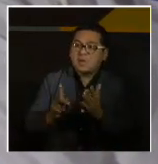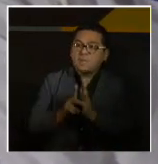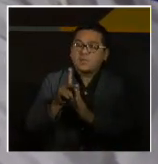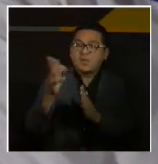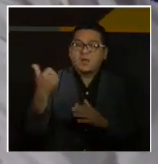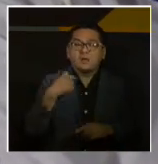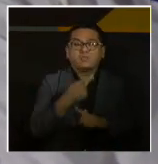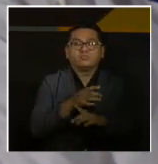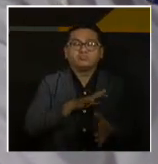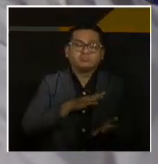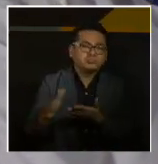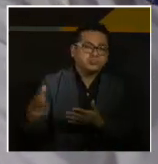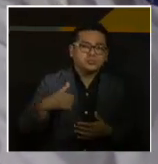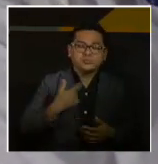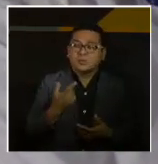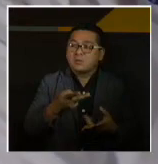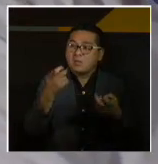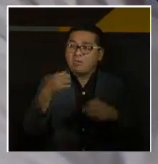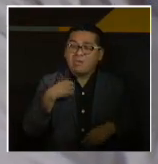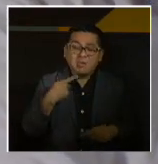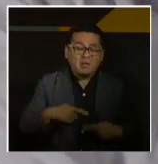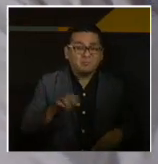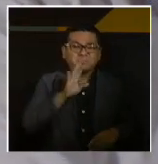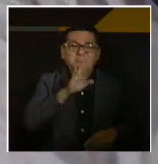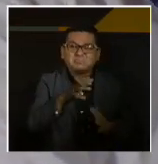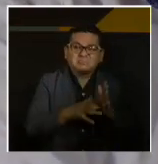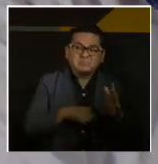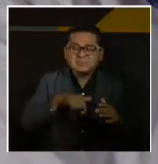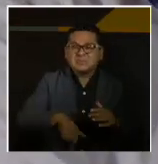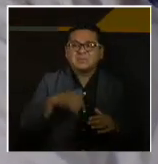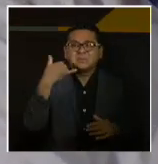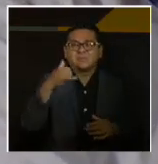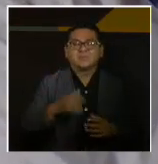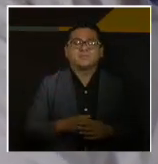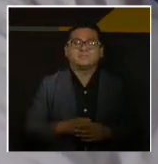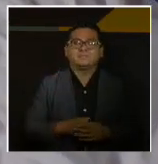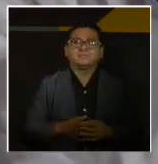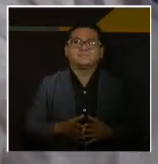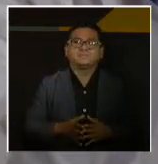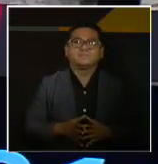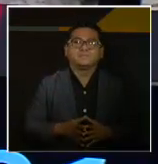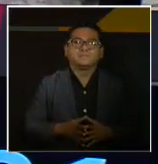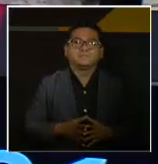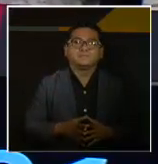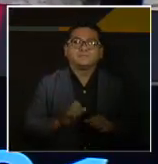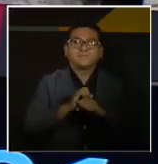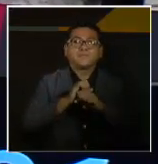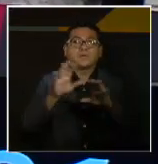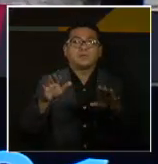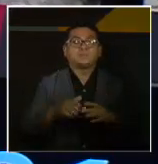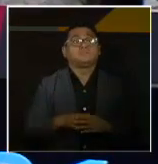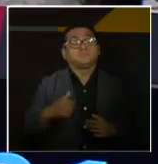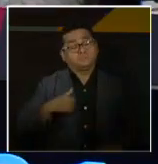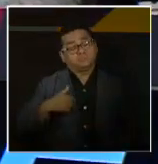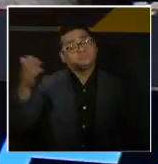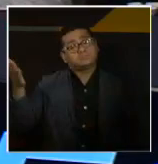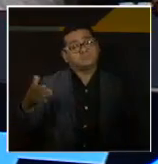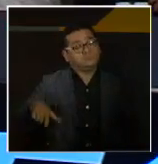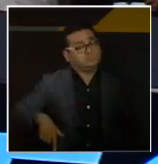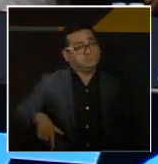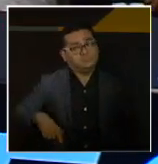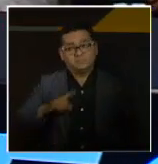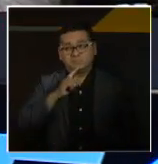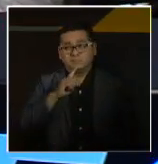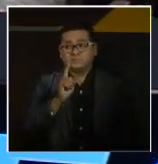que hayan violado o hayan realizado muchas irregularidades en estos contratos. Por supuesto que cuando yo llegue al gobierno,